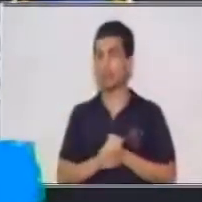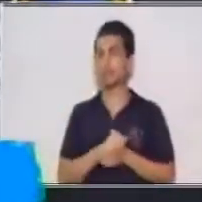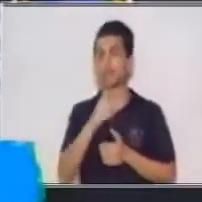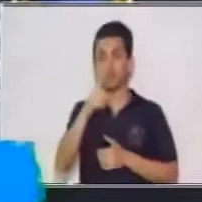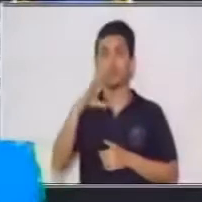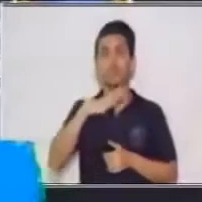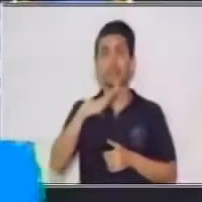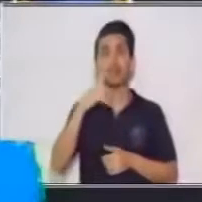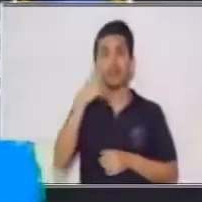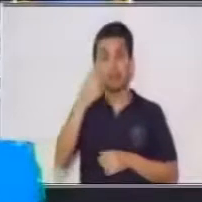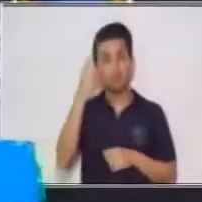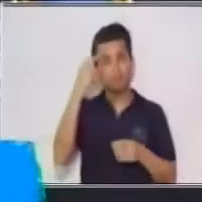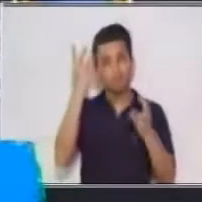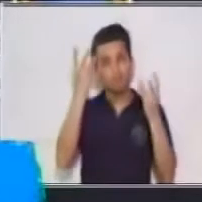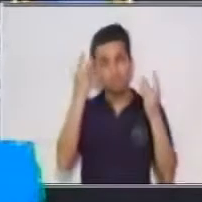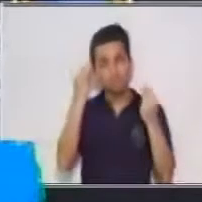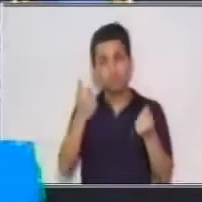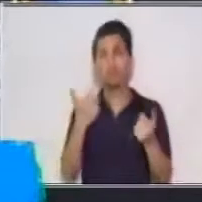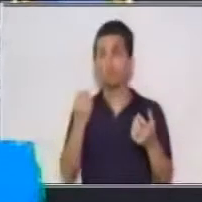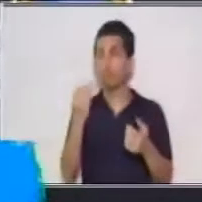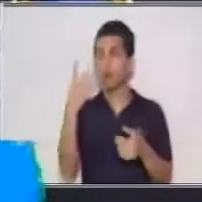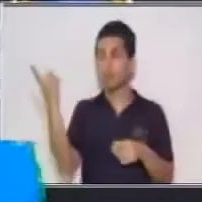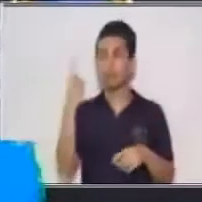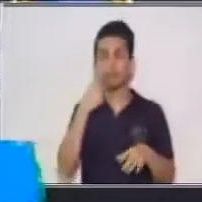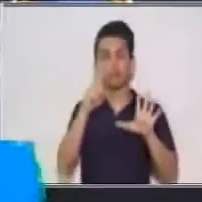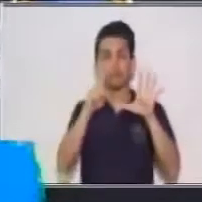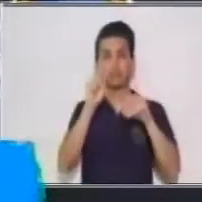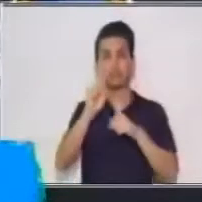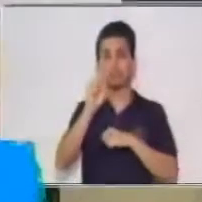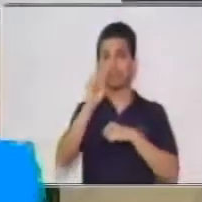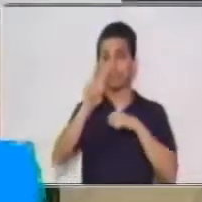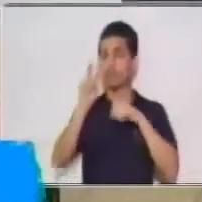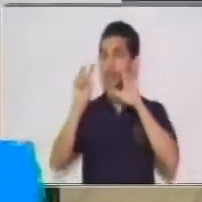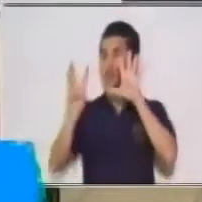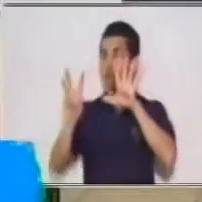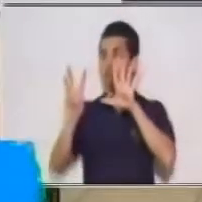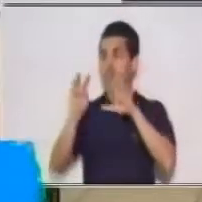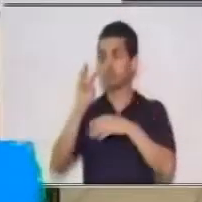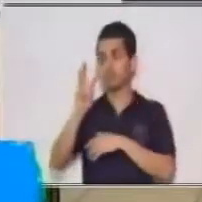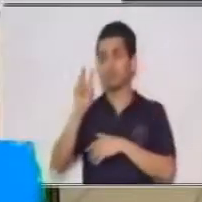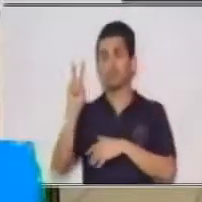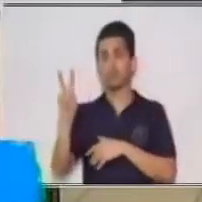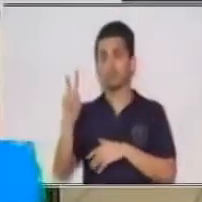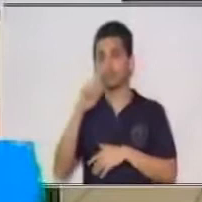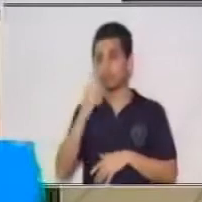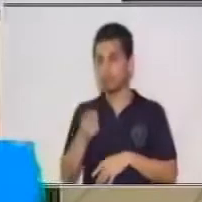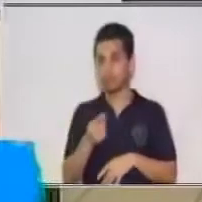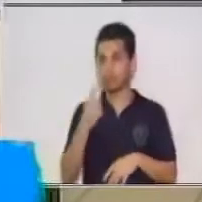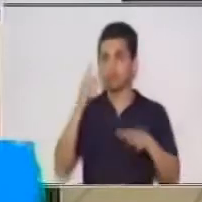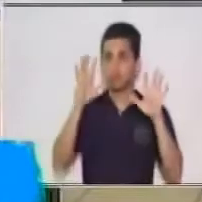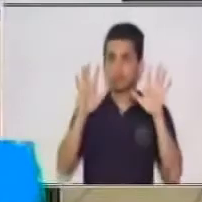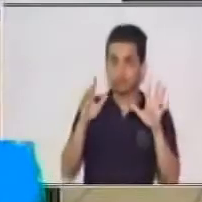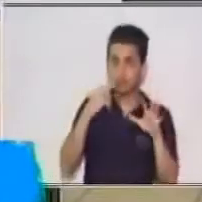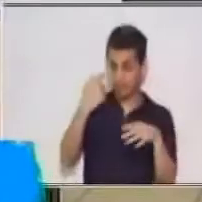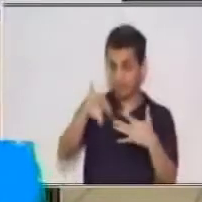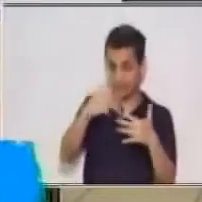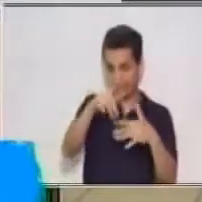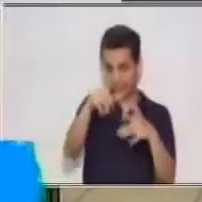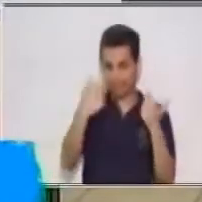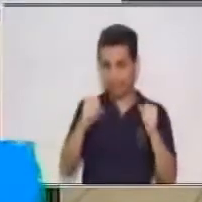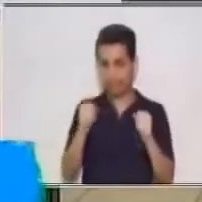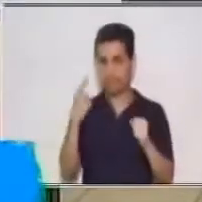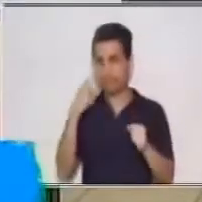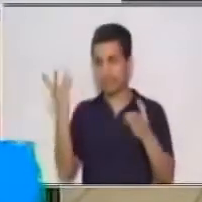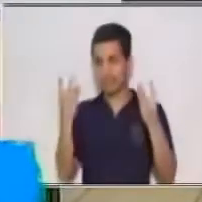Tienes 10 segundos para hacer la multiplicación y darme la respuesta. Comienzo a contar. 10,